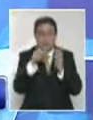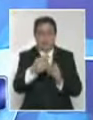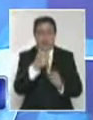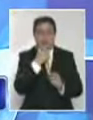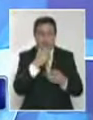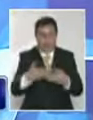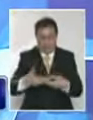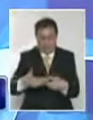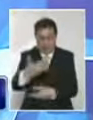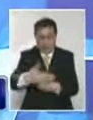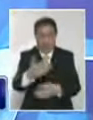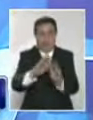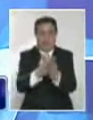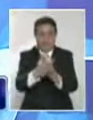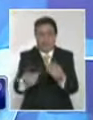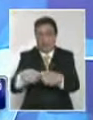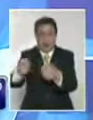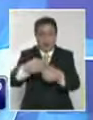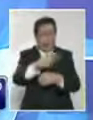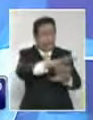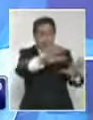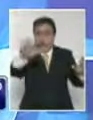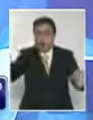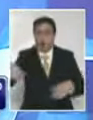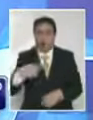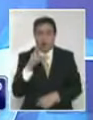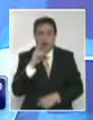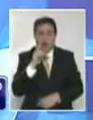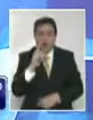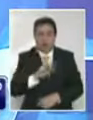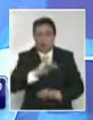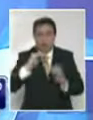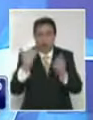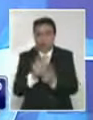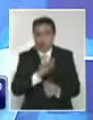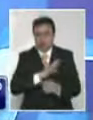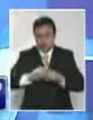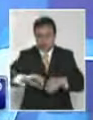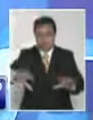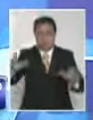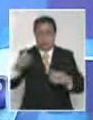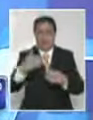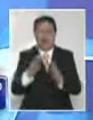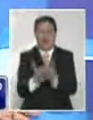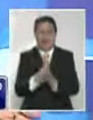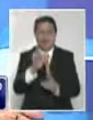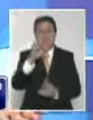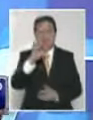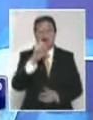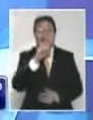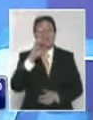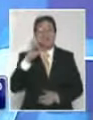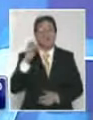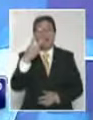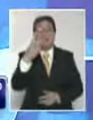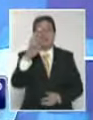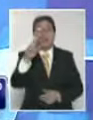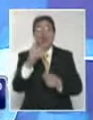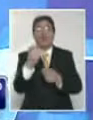revistas estaban en los kioscos, esos reportajes estaban, estaba todo escrito, hay un libro de la Patricia Verdugo, están todas las revistas de esos